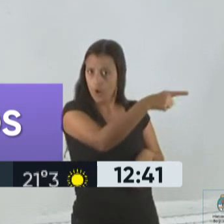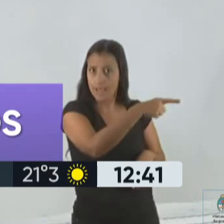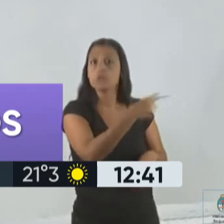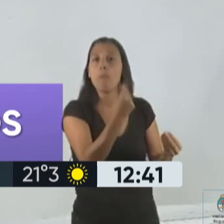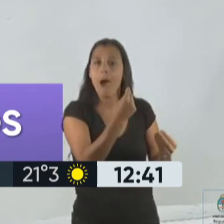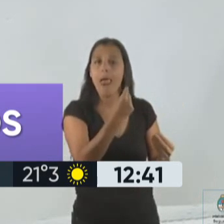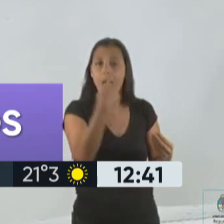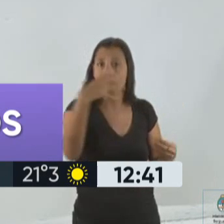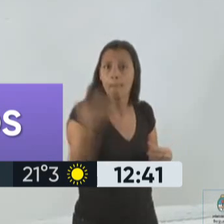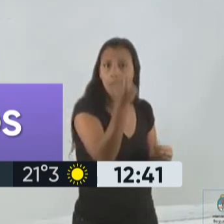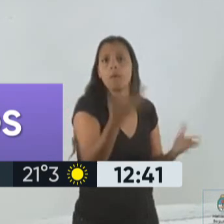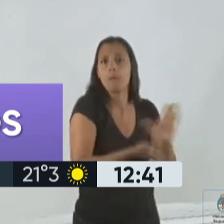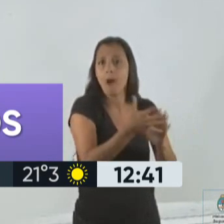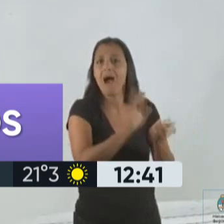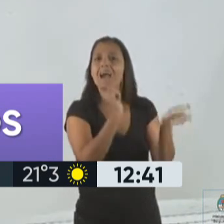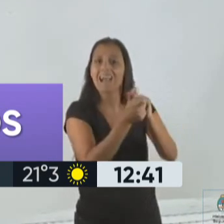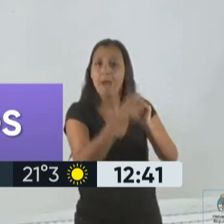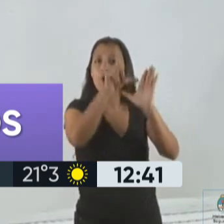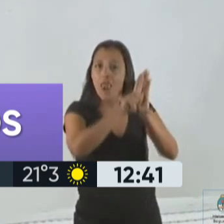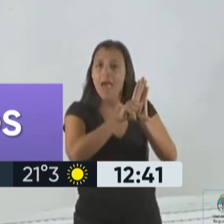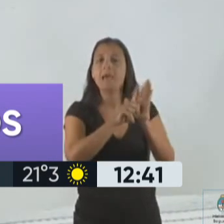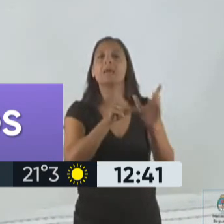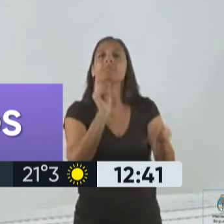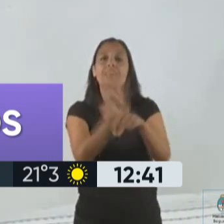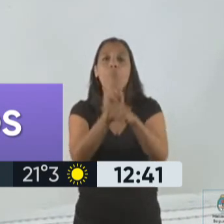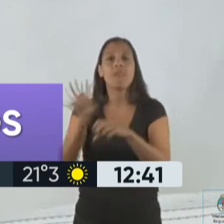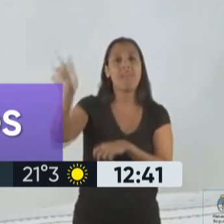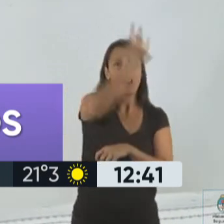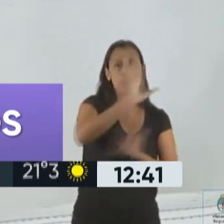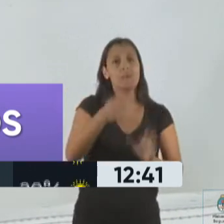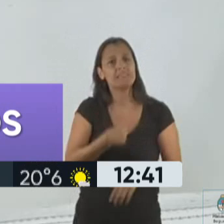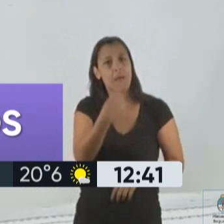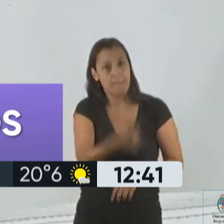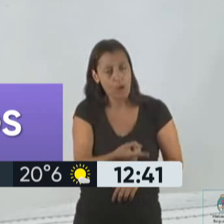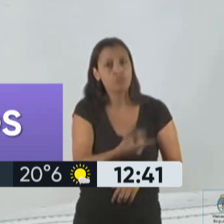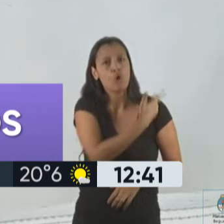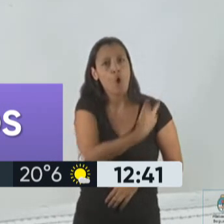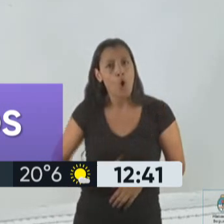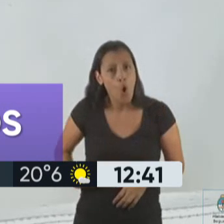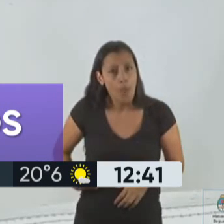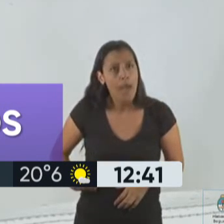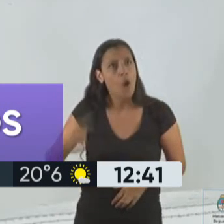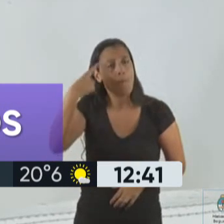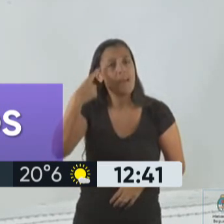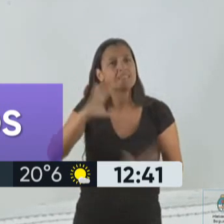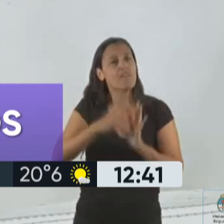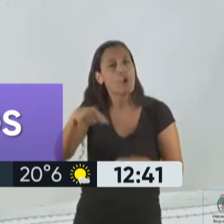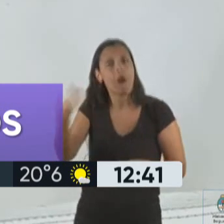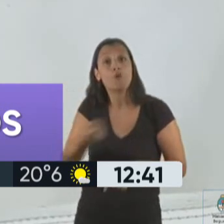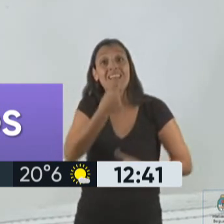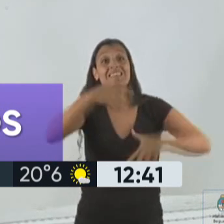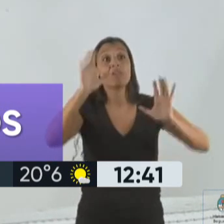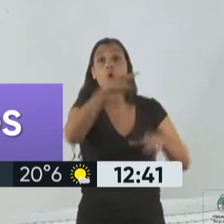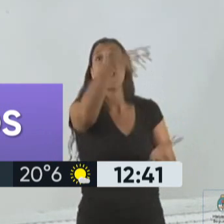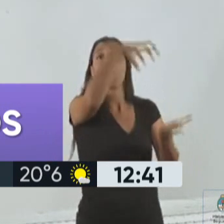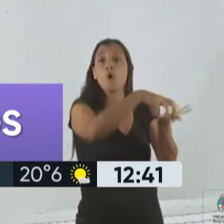cambios en la Ley de Seguridad Interior. La consulta, ministro, es si el Gobierno tiene plan B, habida cuenta, de el derrotero